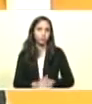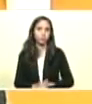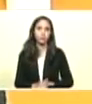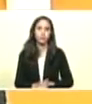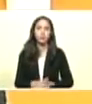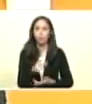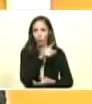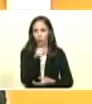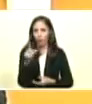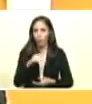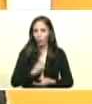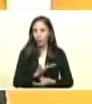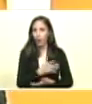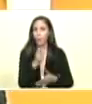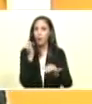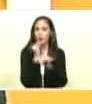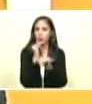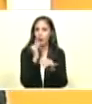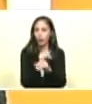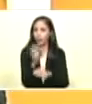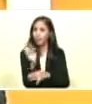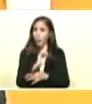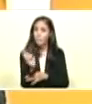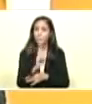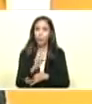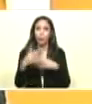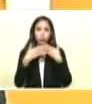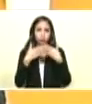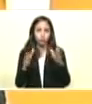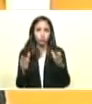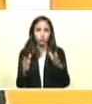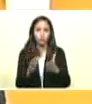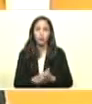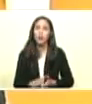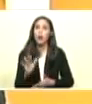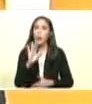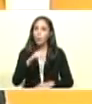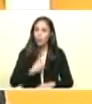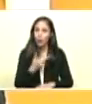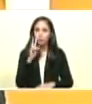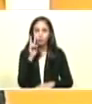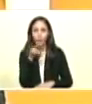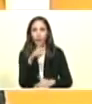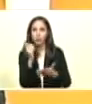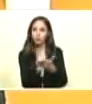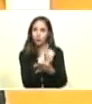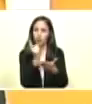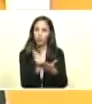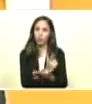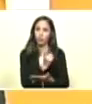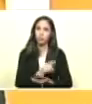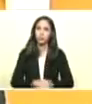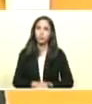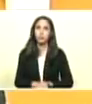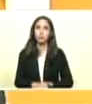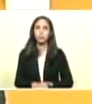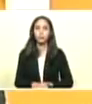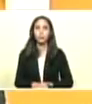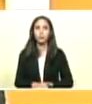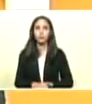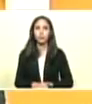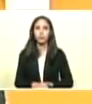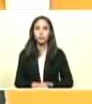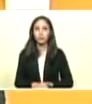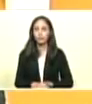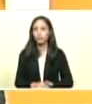podrán acceder de manera inmediata a el manual de protección de